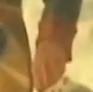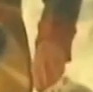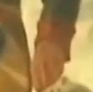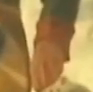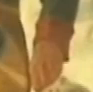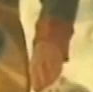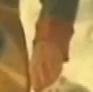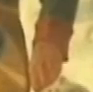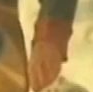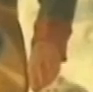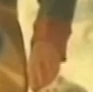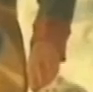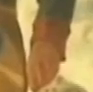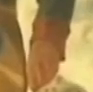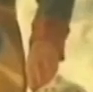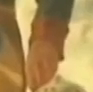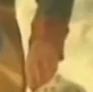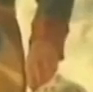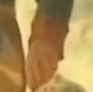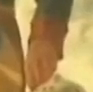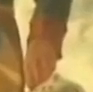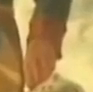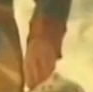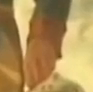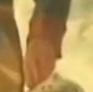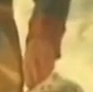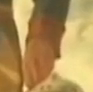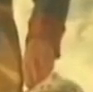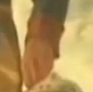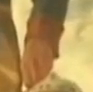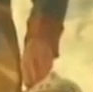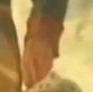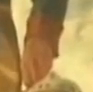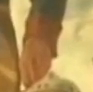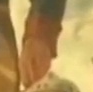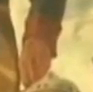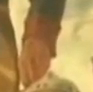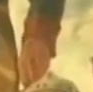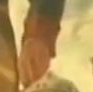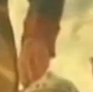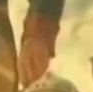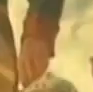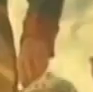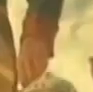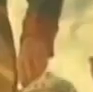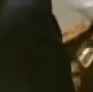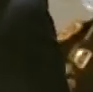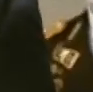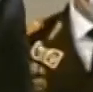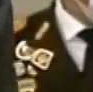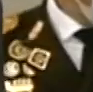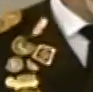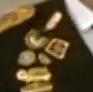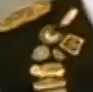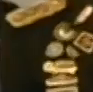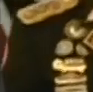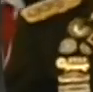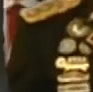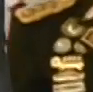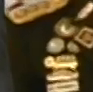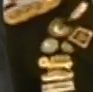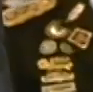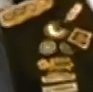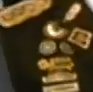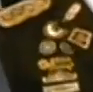combatiente y diputada de la Asamblea Nacional, Cilia Flores de Maduro, para celebrar este acto de independencia y de soberanía y